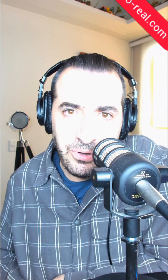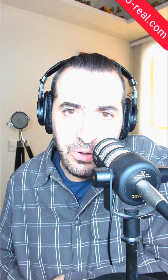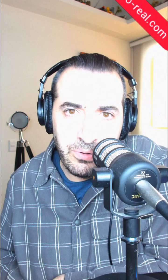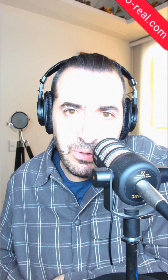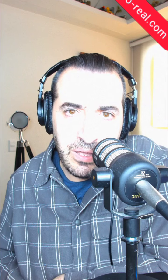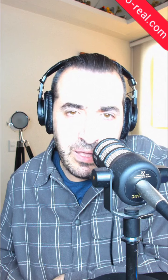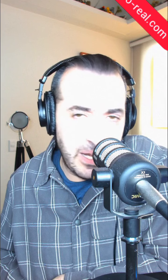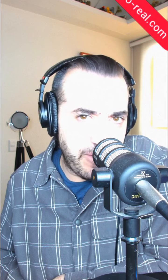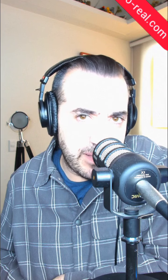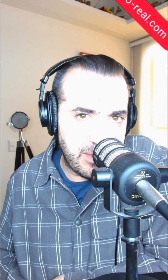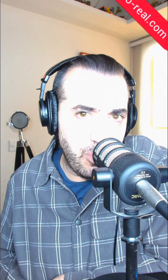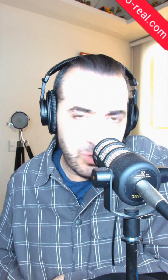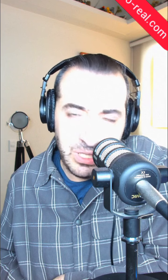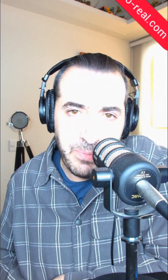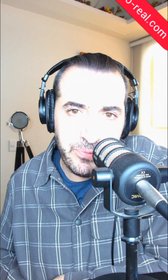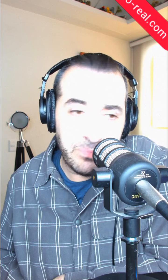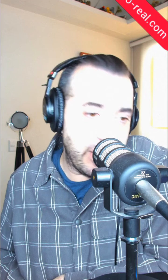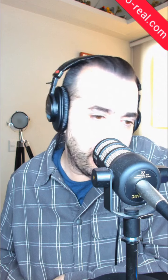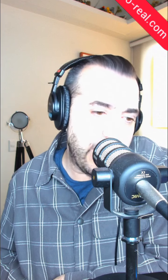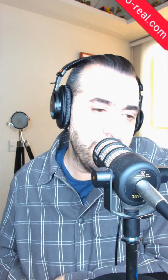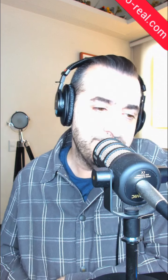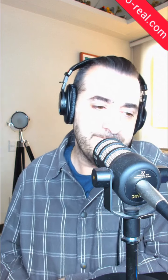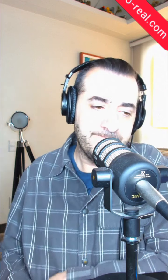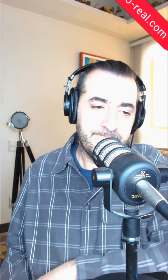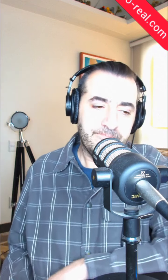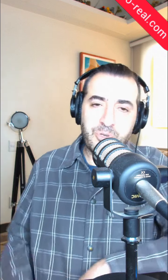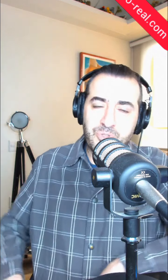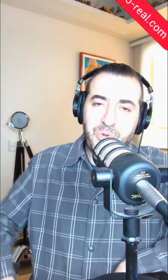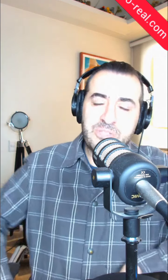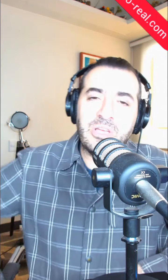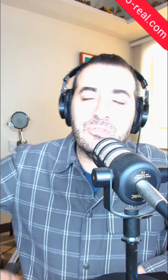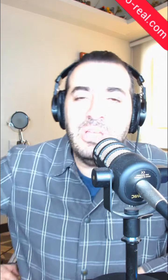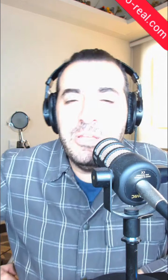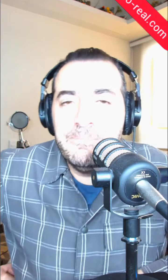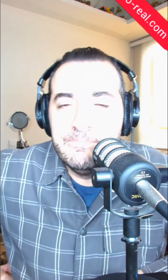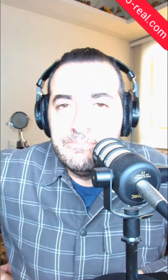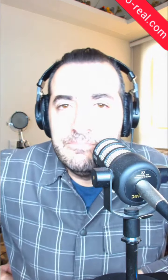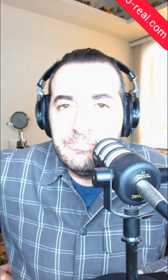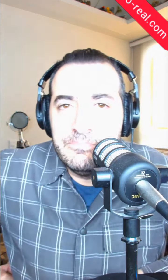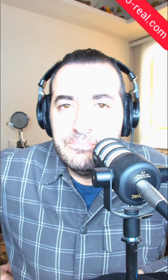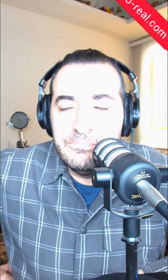dinero en efectivo de mano en mano, claro, por supuesto que lo tiene.